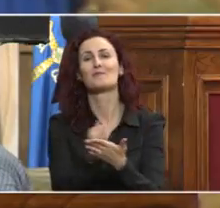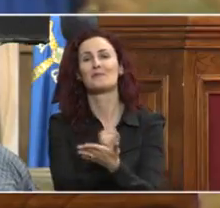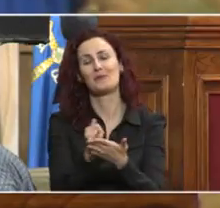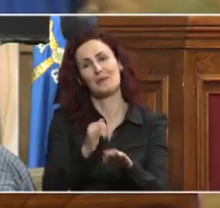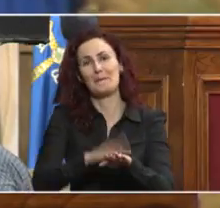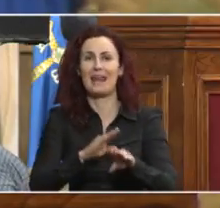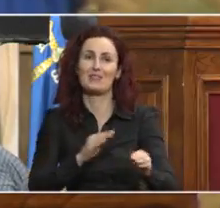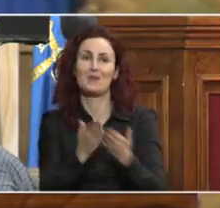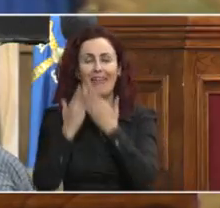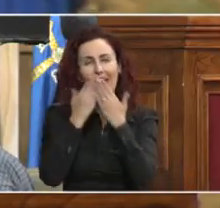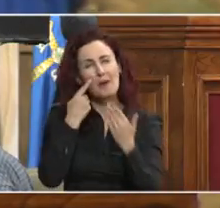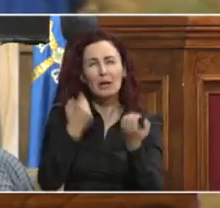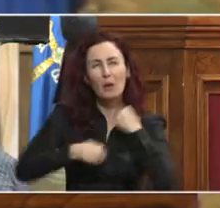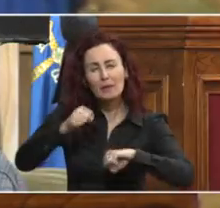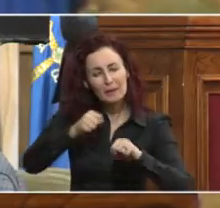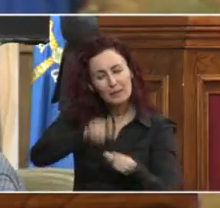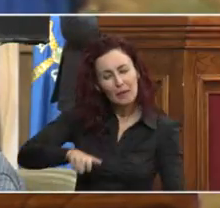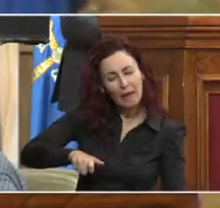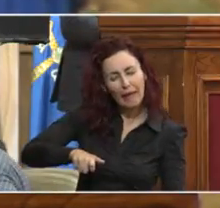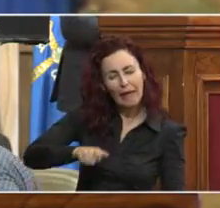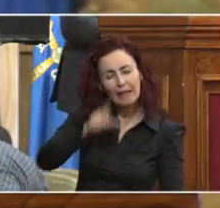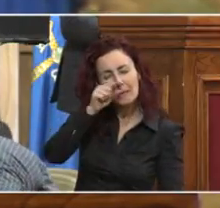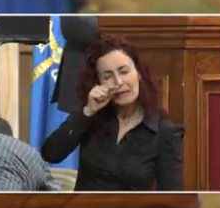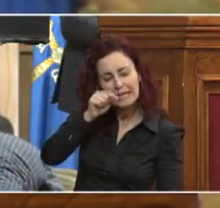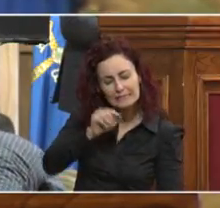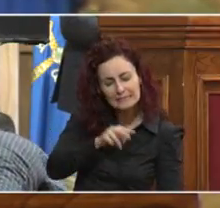en el que se estudia el comportamiento de 200 gallinas.